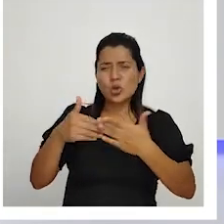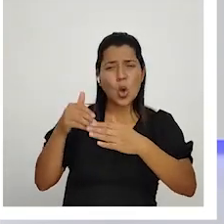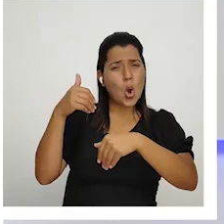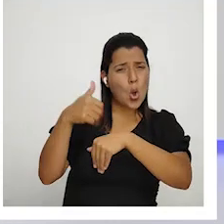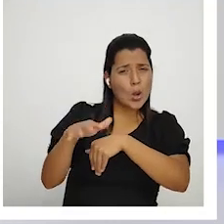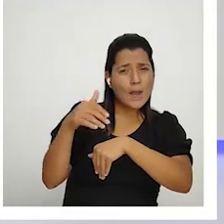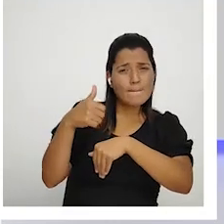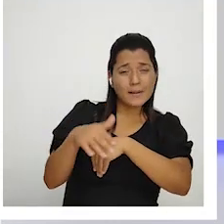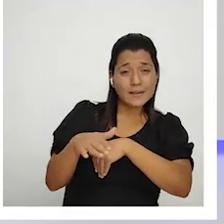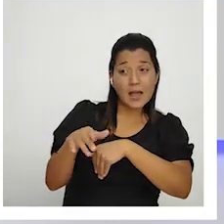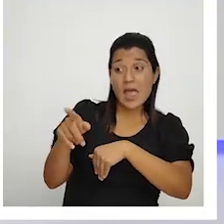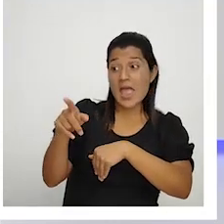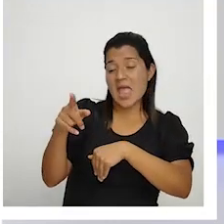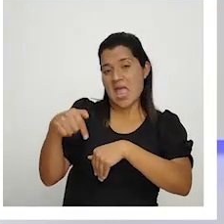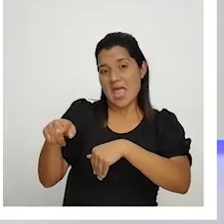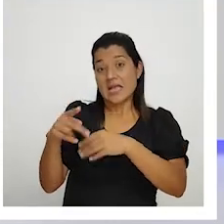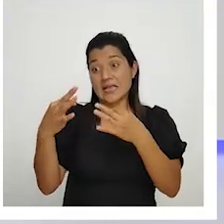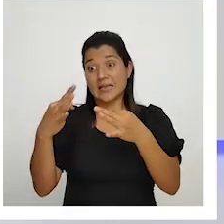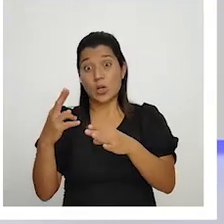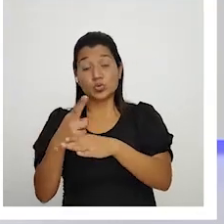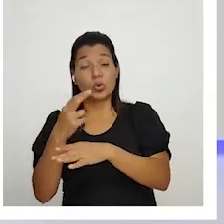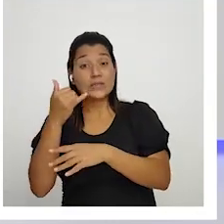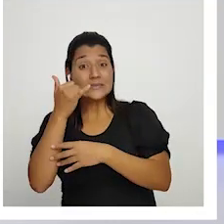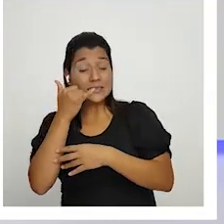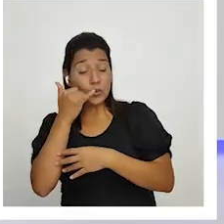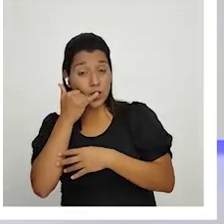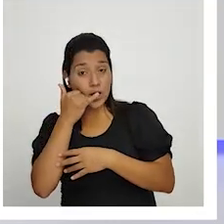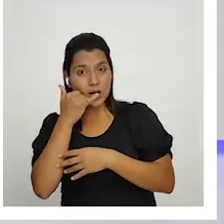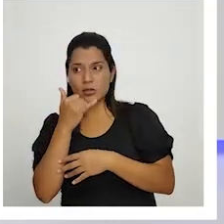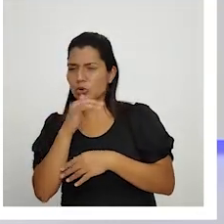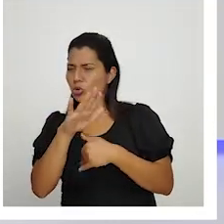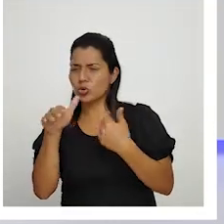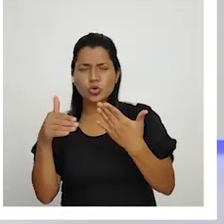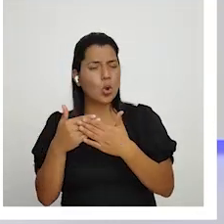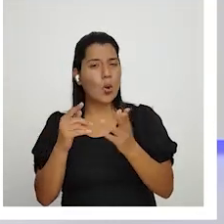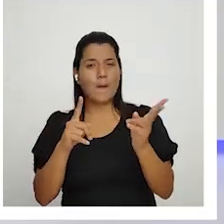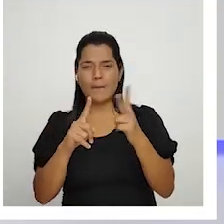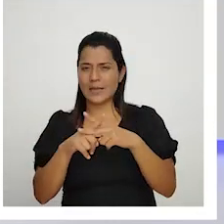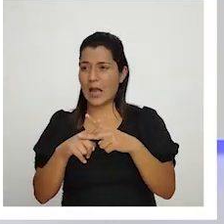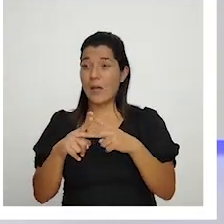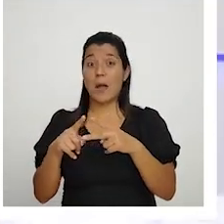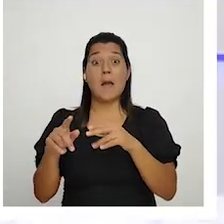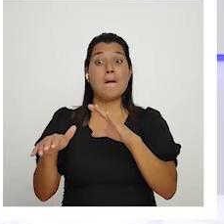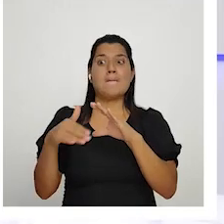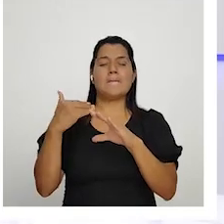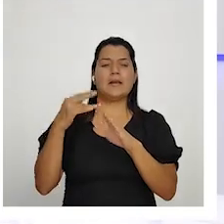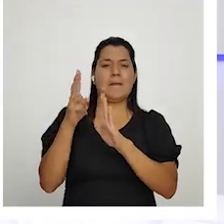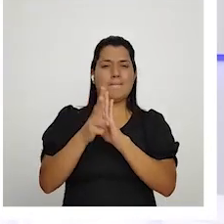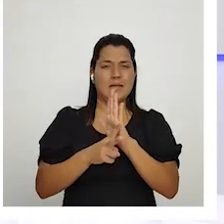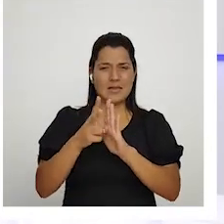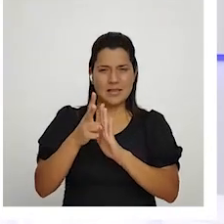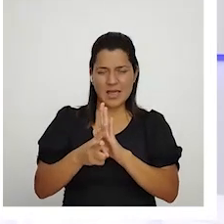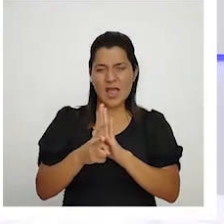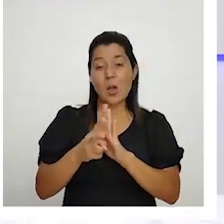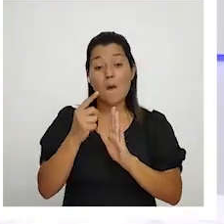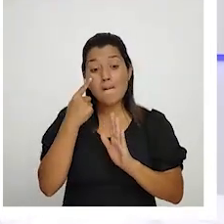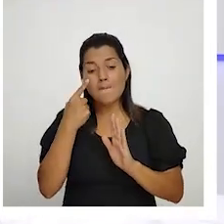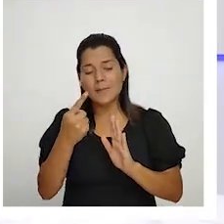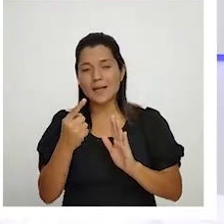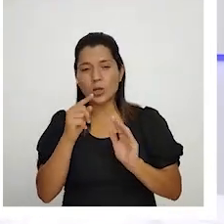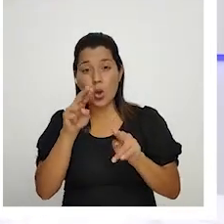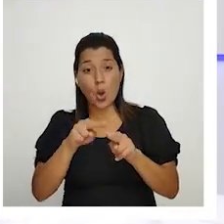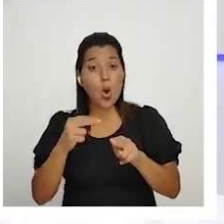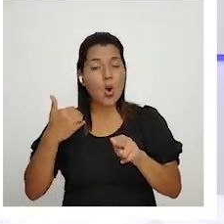podía manipular el celular para recibir las informaciones, lo hacía, nos mandaba videos donde tenía al nieto haciendo las actividades